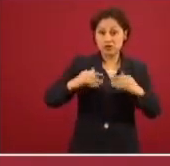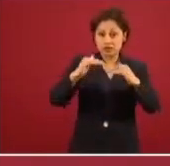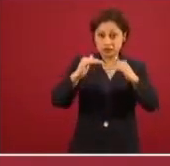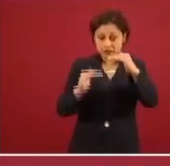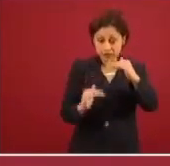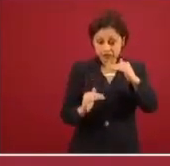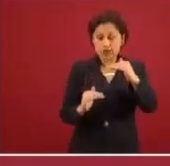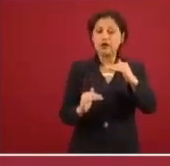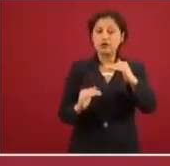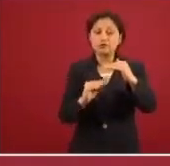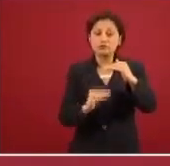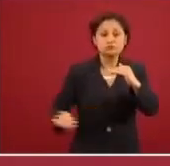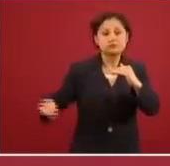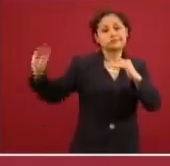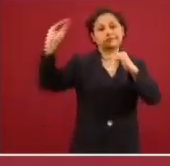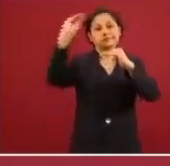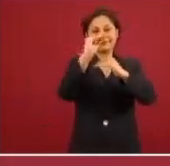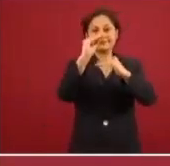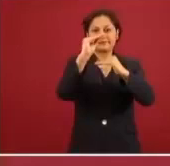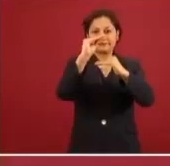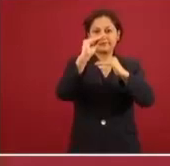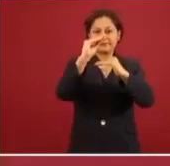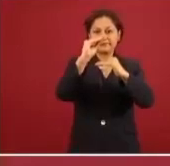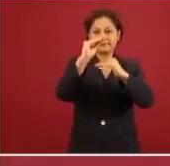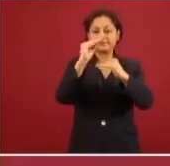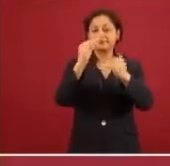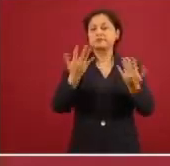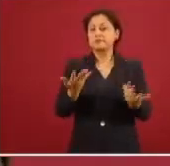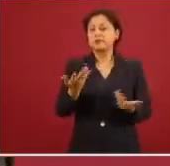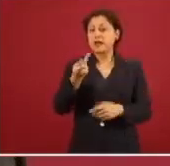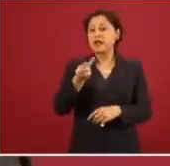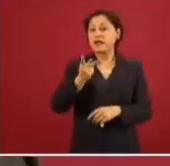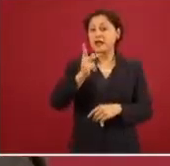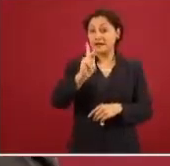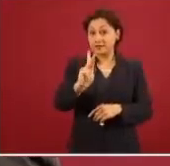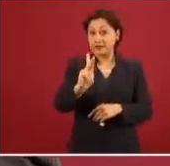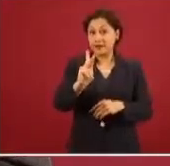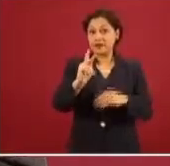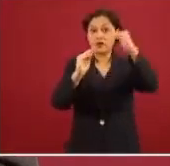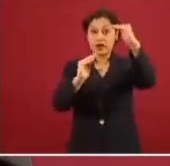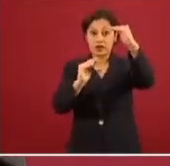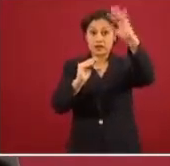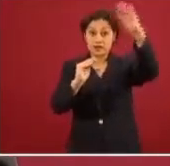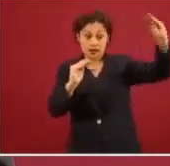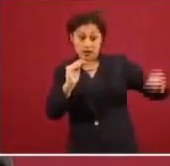que no significa necesariamente abajo los de arriba,